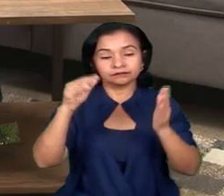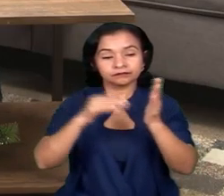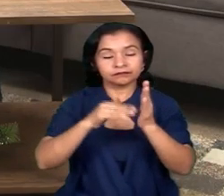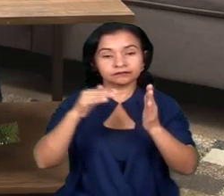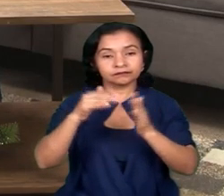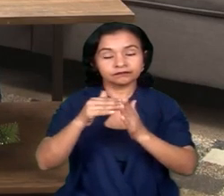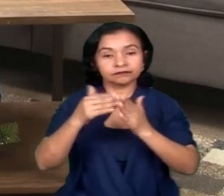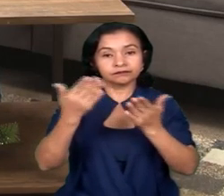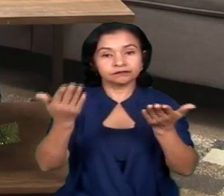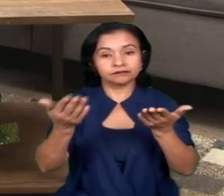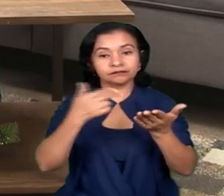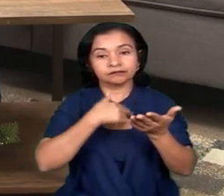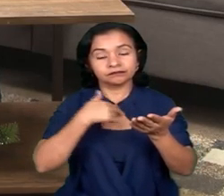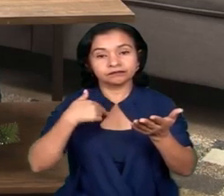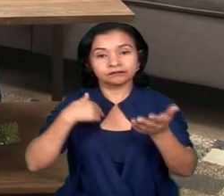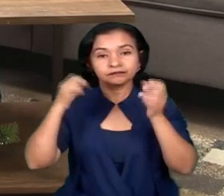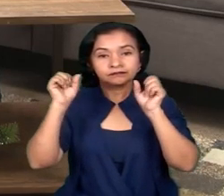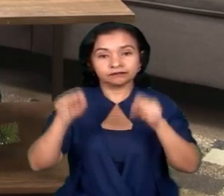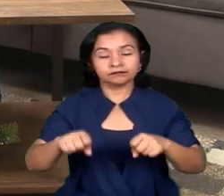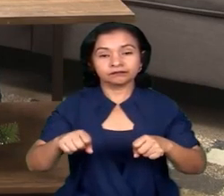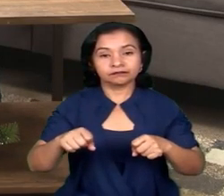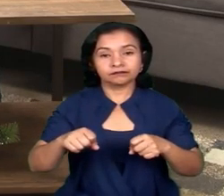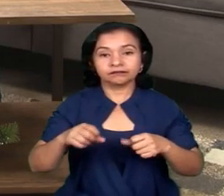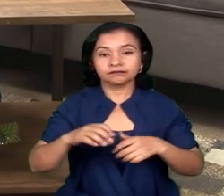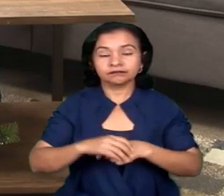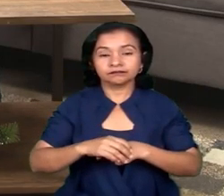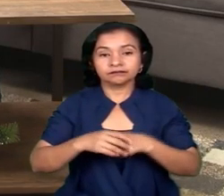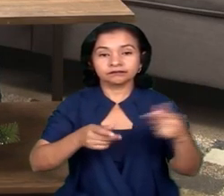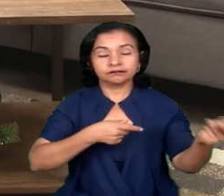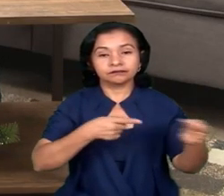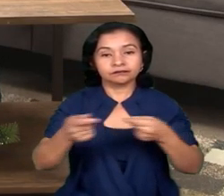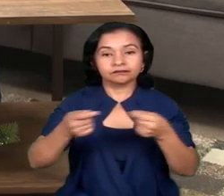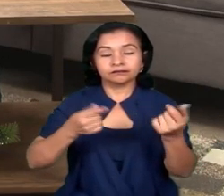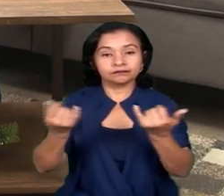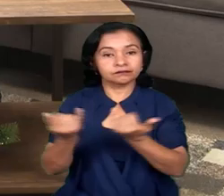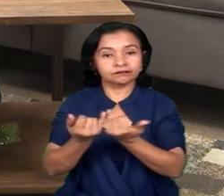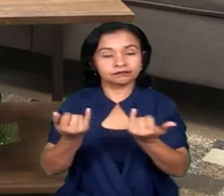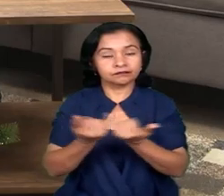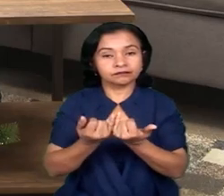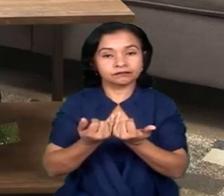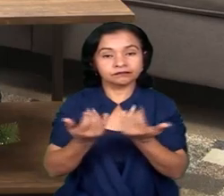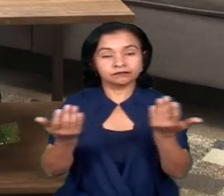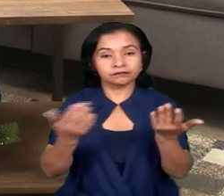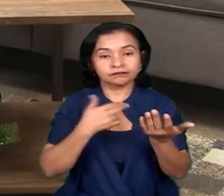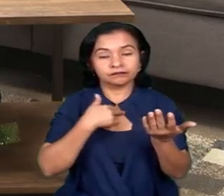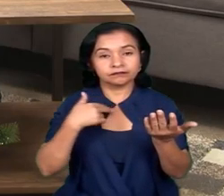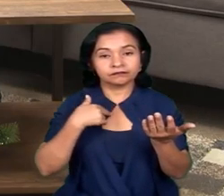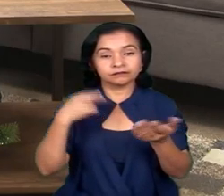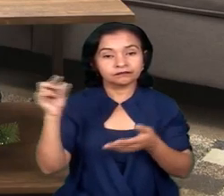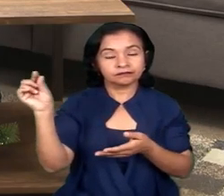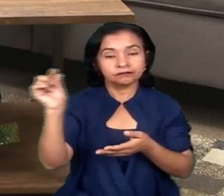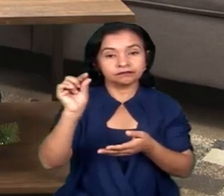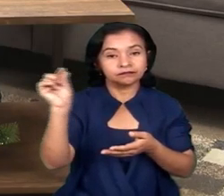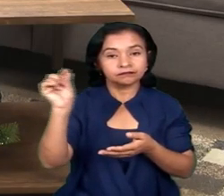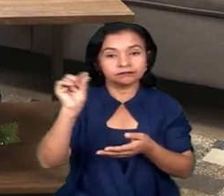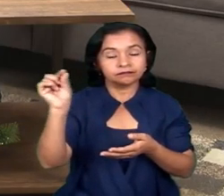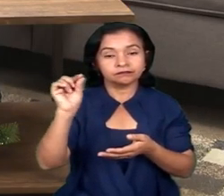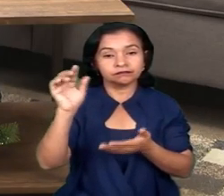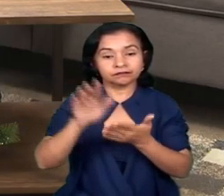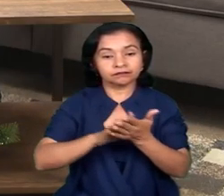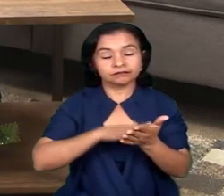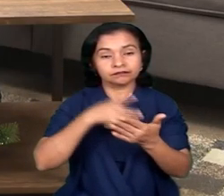para poder reactivar y que hicieran su negocio. Igualmente, el préstamo, el